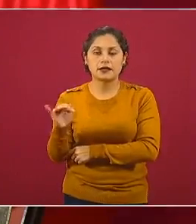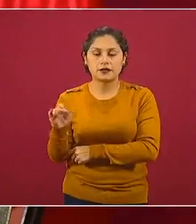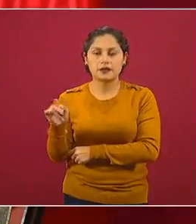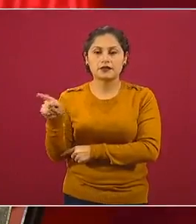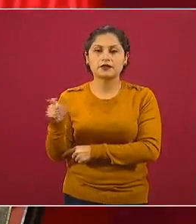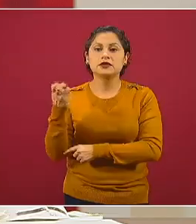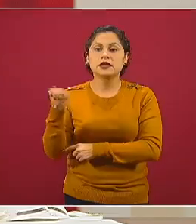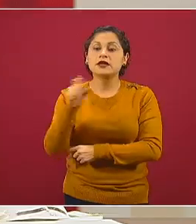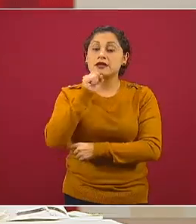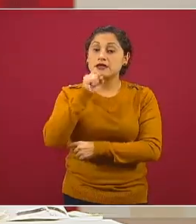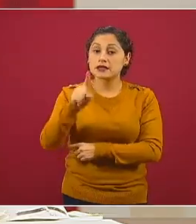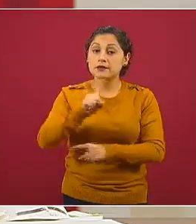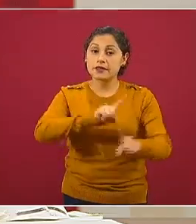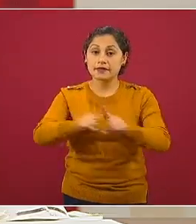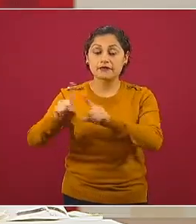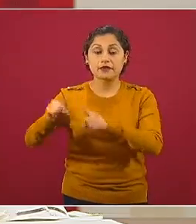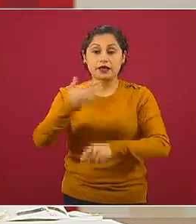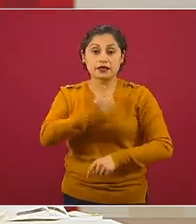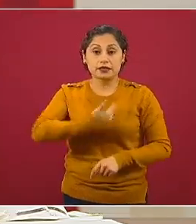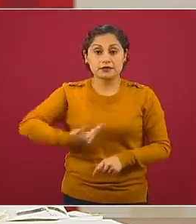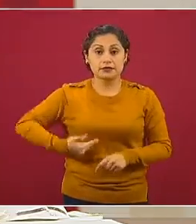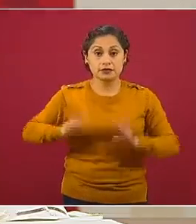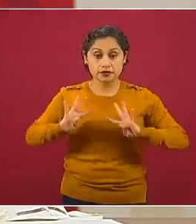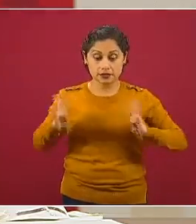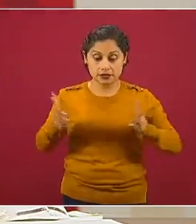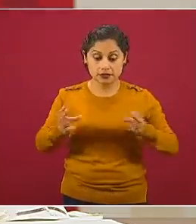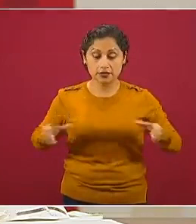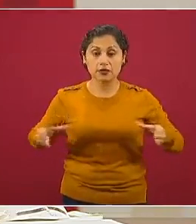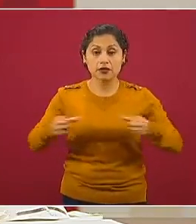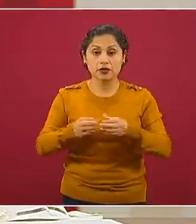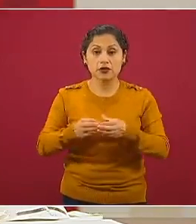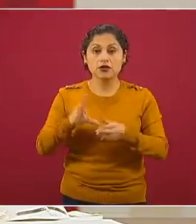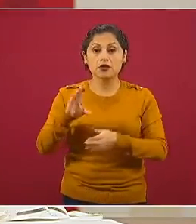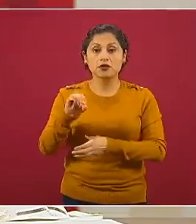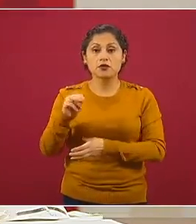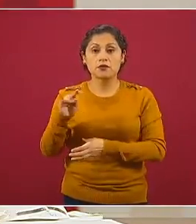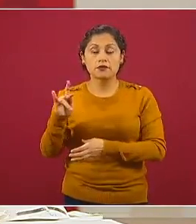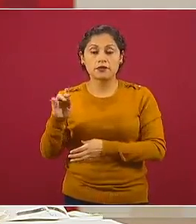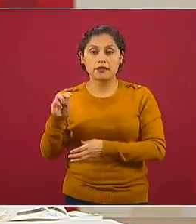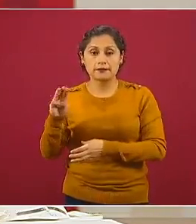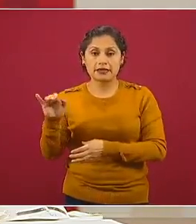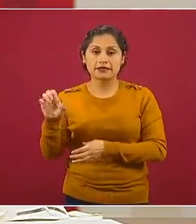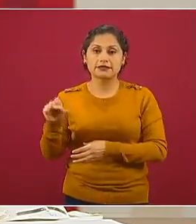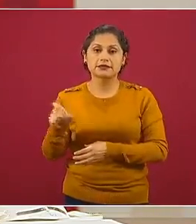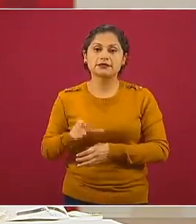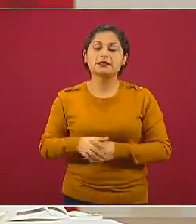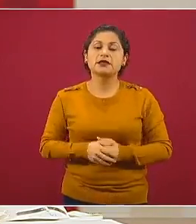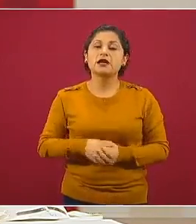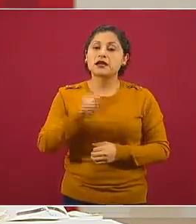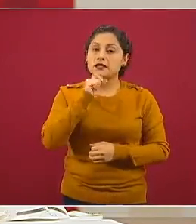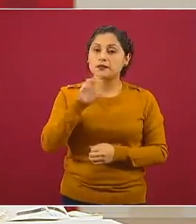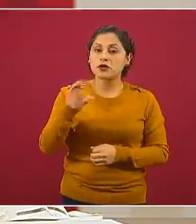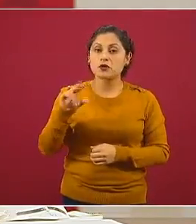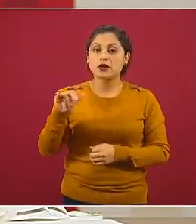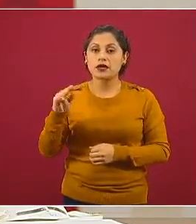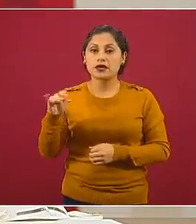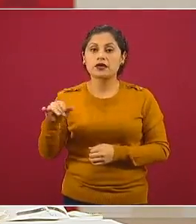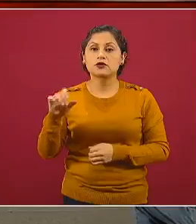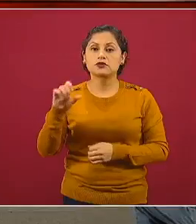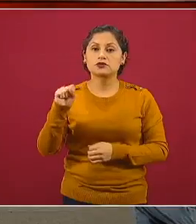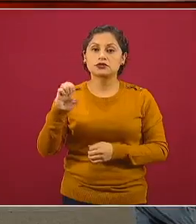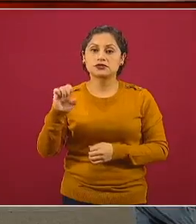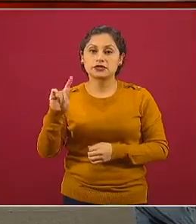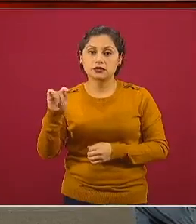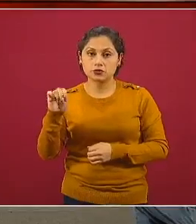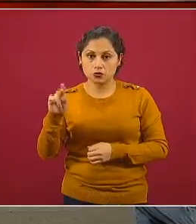presidentes del Consejo Nacional Empresarial Turístico y la Concanaco Servitur,